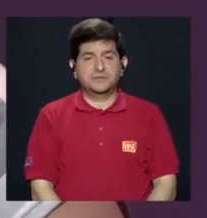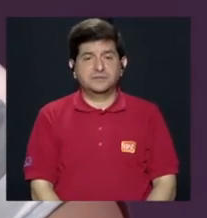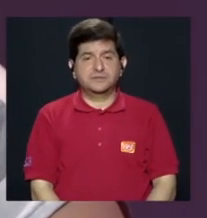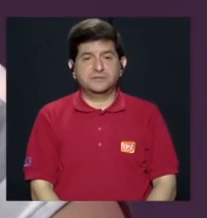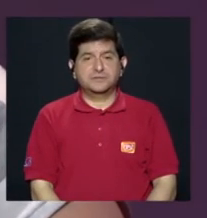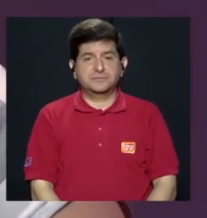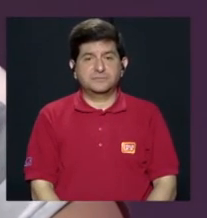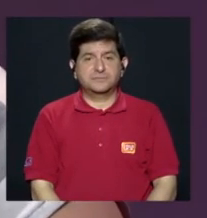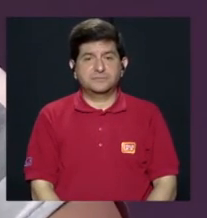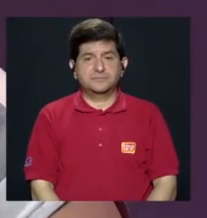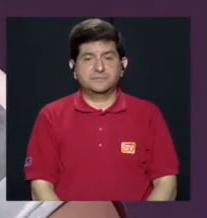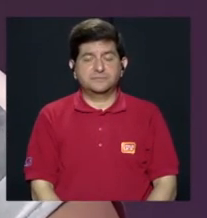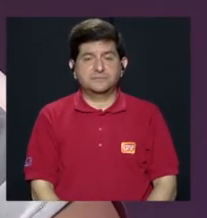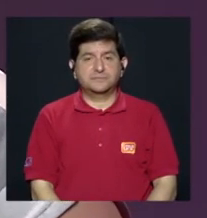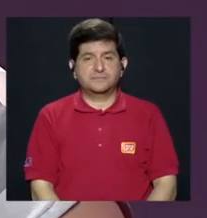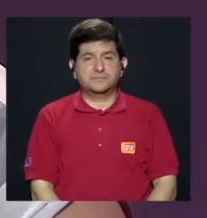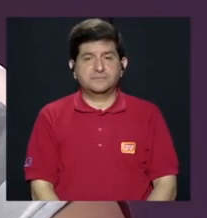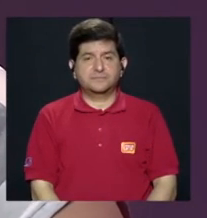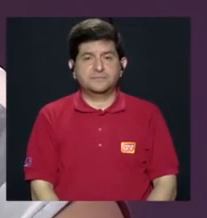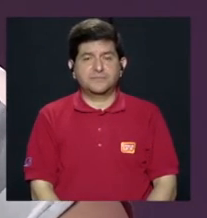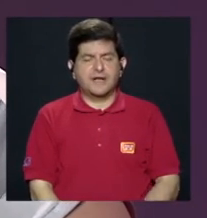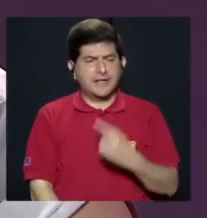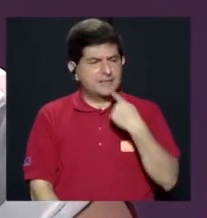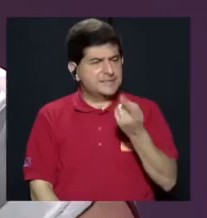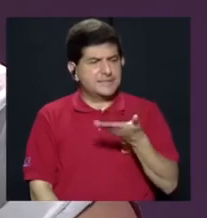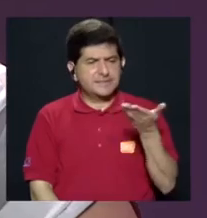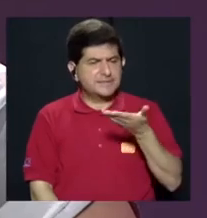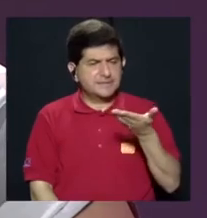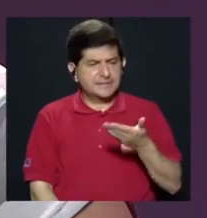que los... ¿cómo le dicen?